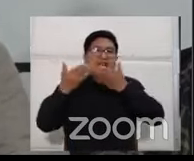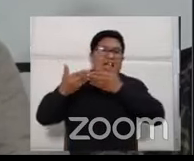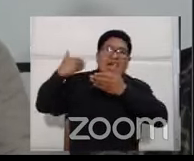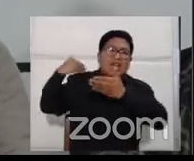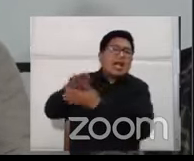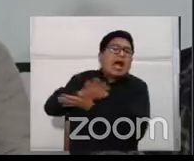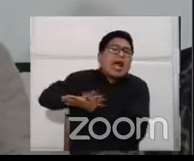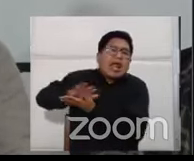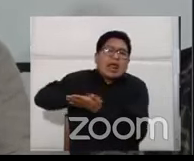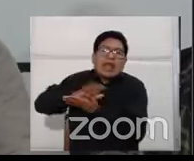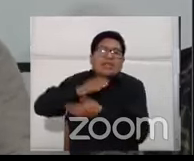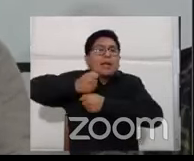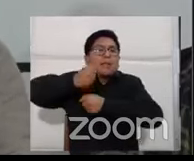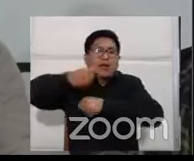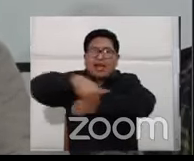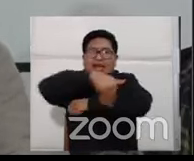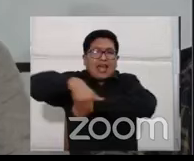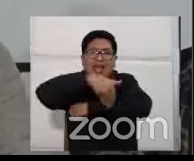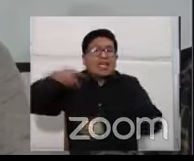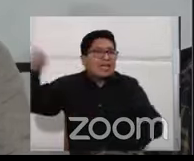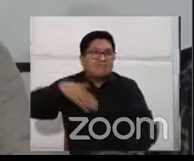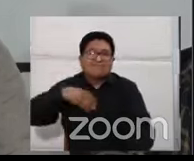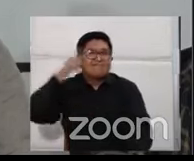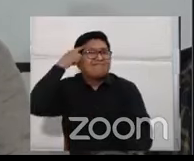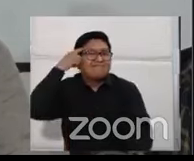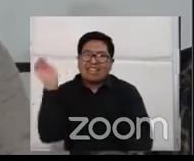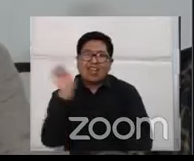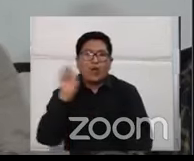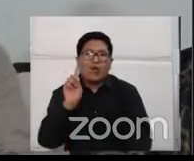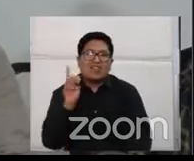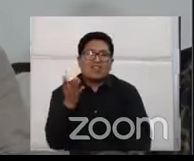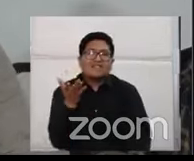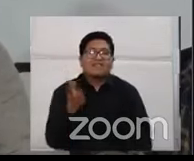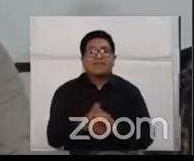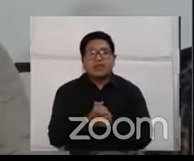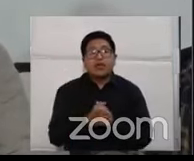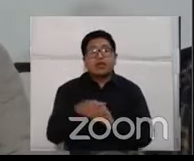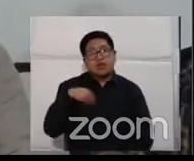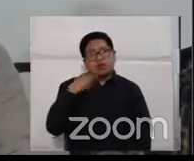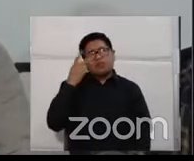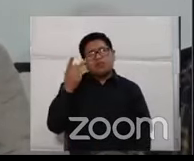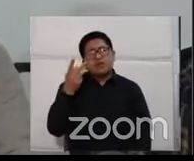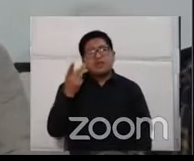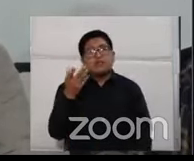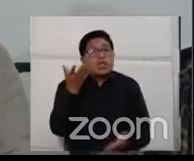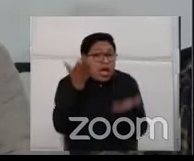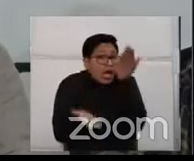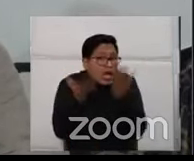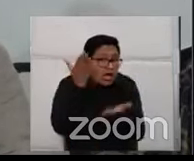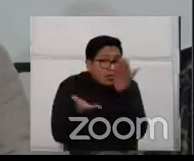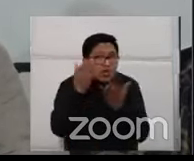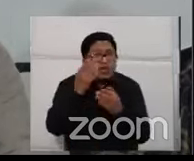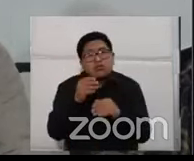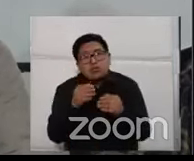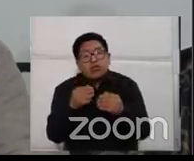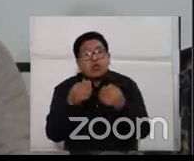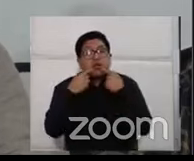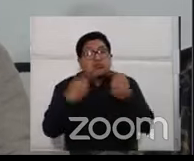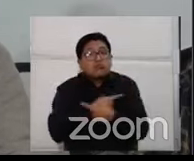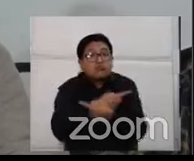o que no ven las realidades y tal vez esto está viendo alguien de una organización de gatos